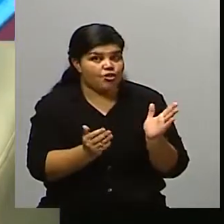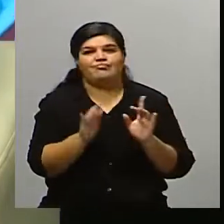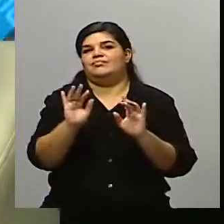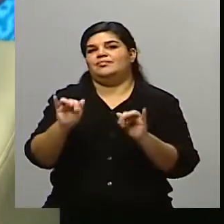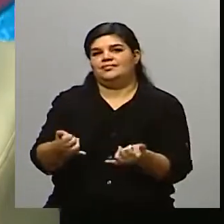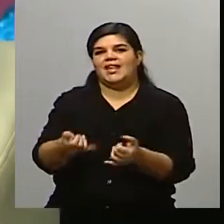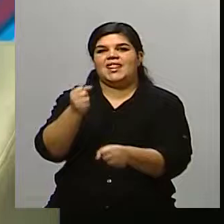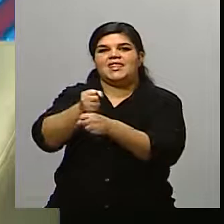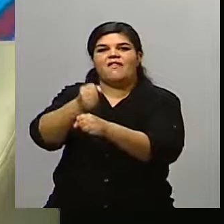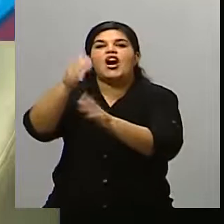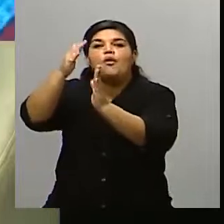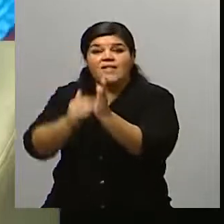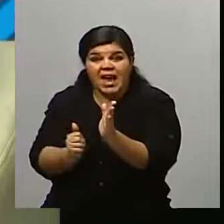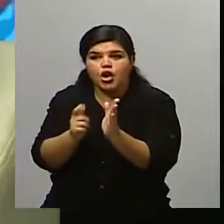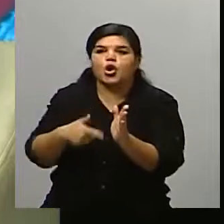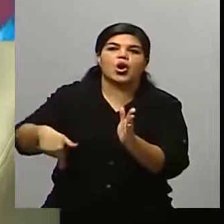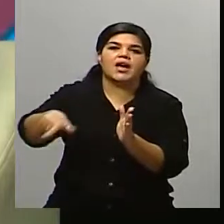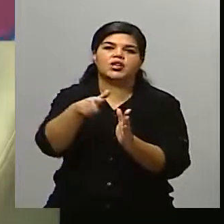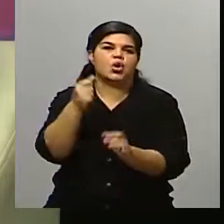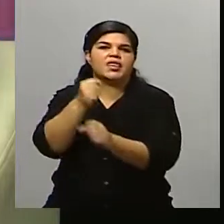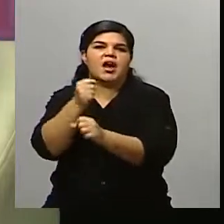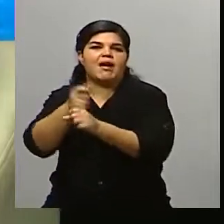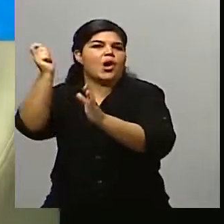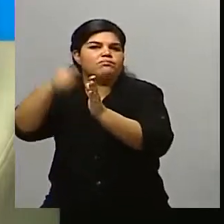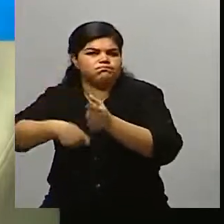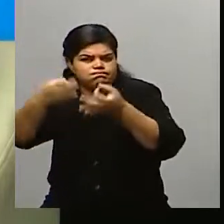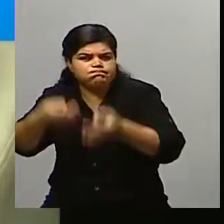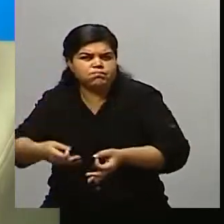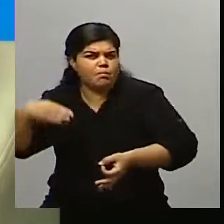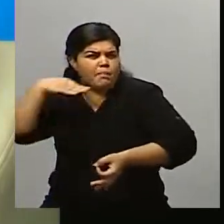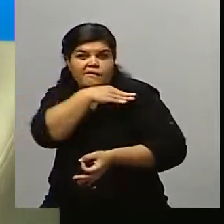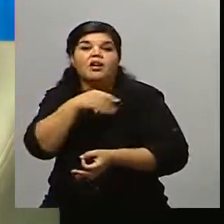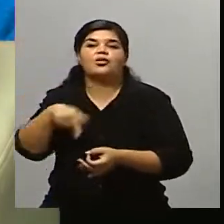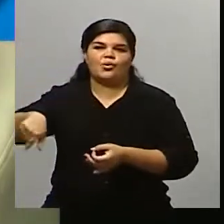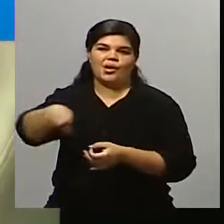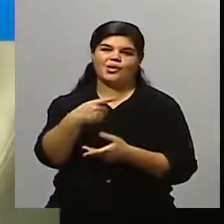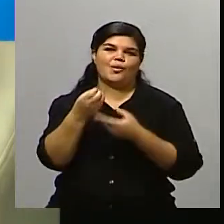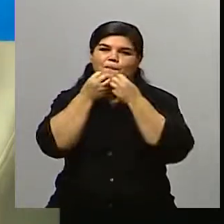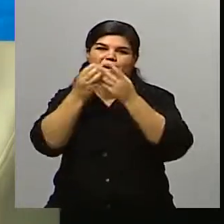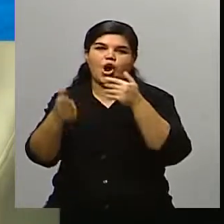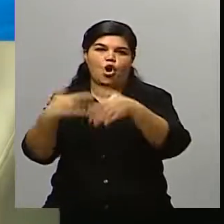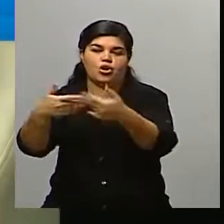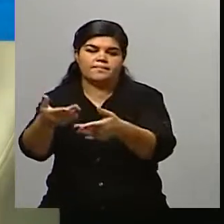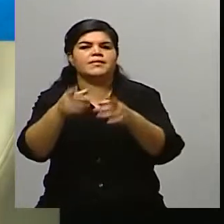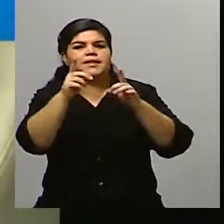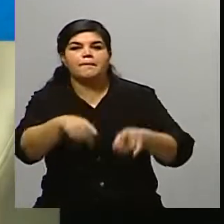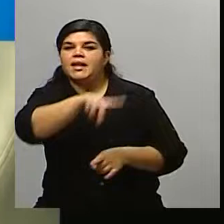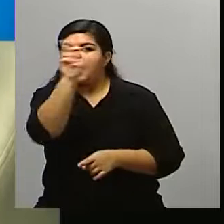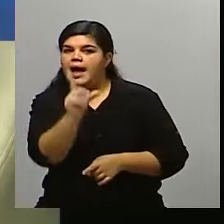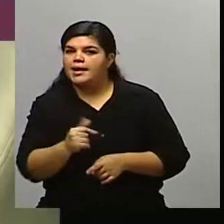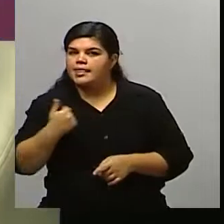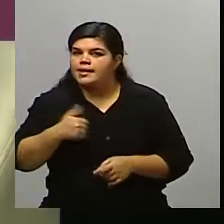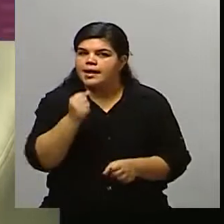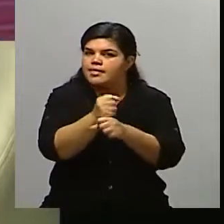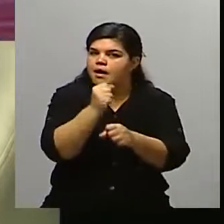por supuesto, el aporte y contribuciones. Además, tenemos que mejorar el trabajo en la Argentina por el bienestar de todos y todas, ¿no? Tal cual. Pero yendo particularmente